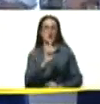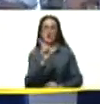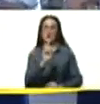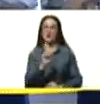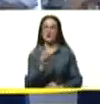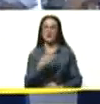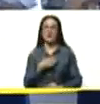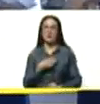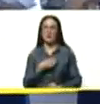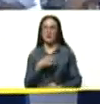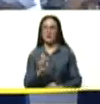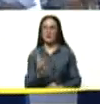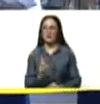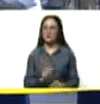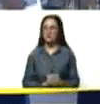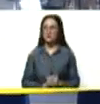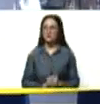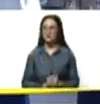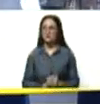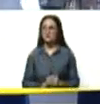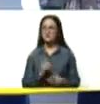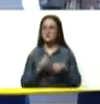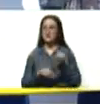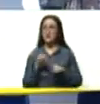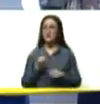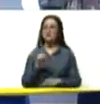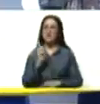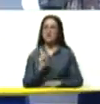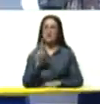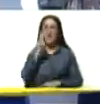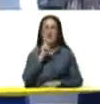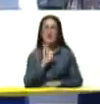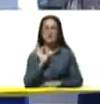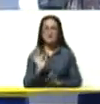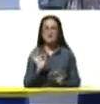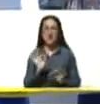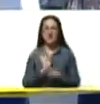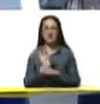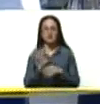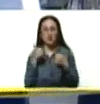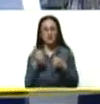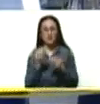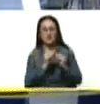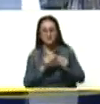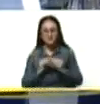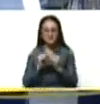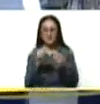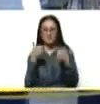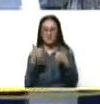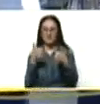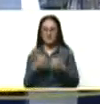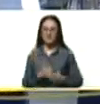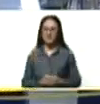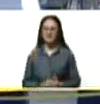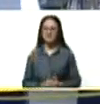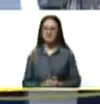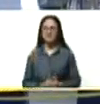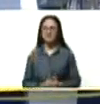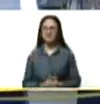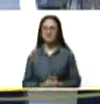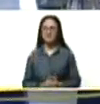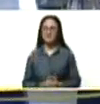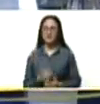no puede ser. Las cosas tienen que estar limpias, funcionales, arregladas, chévere. Hago